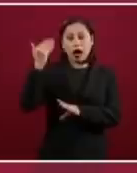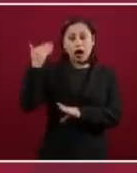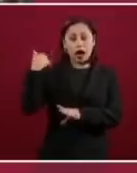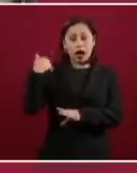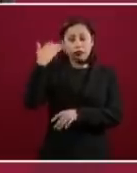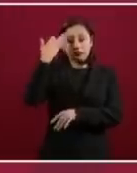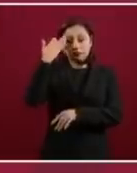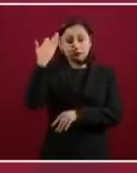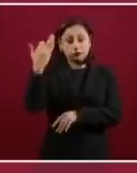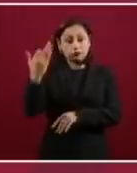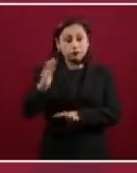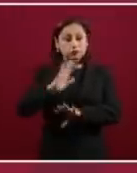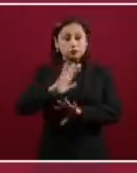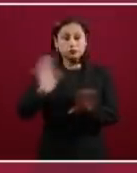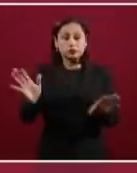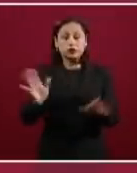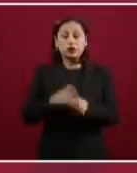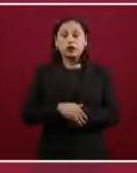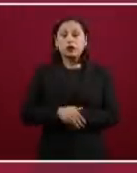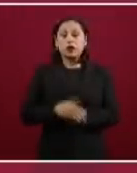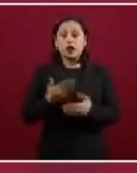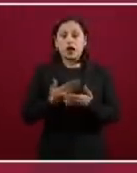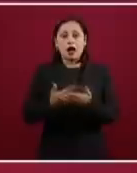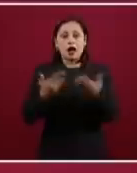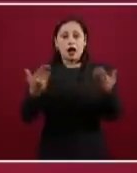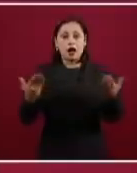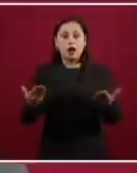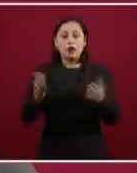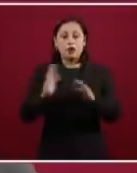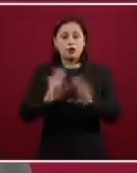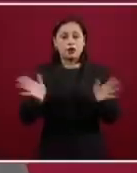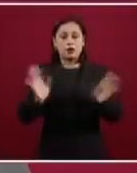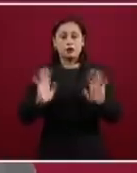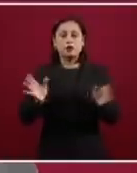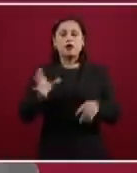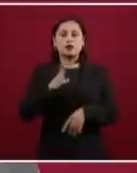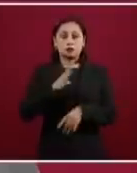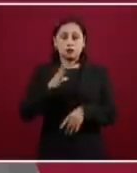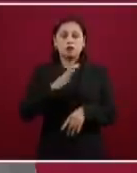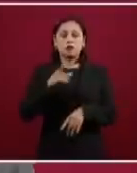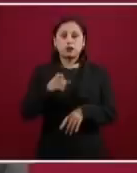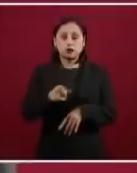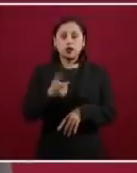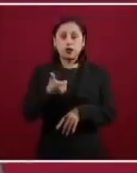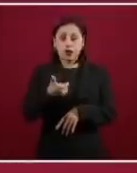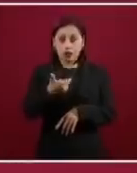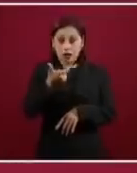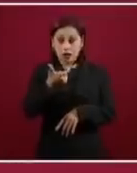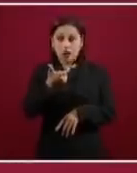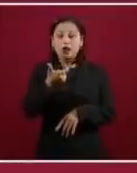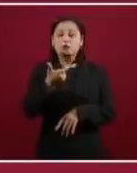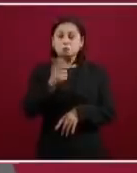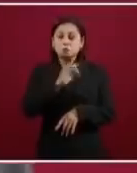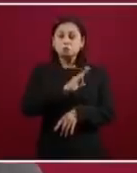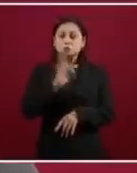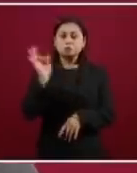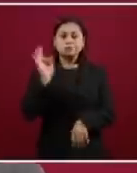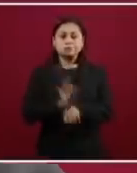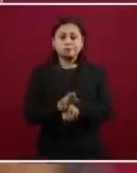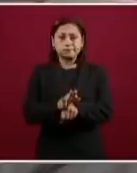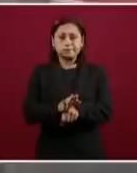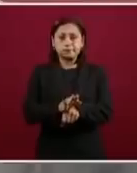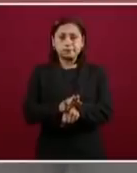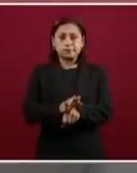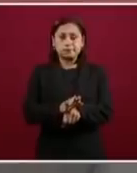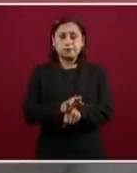no habían precios de garantía. Ahora se establecen los precios de garantía. ¿Cómo no va a ser un avance